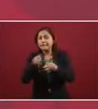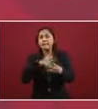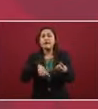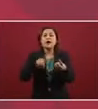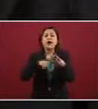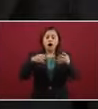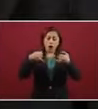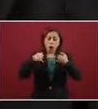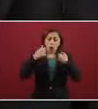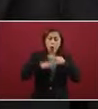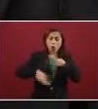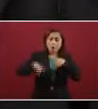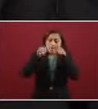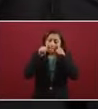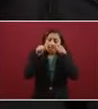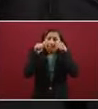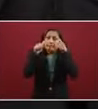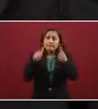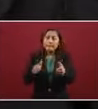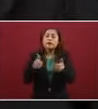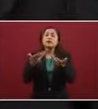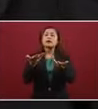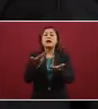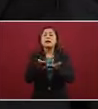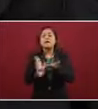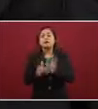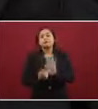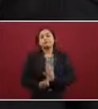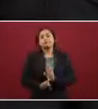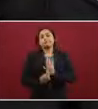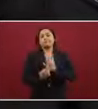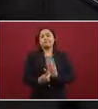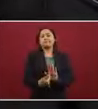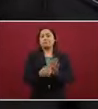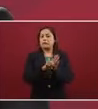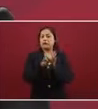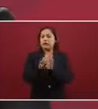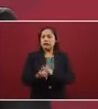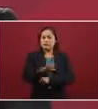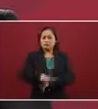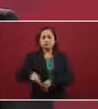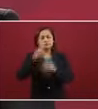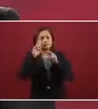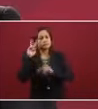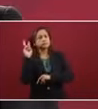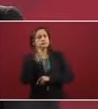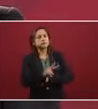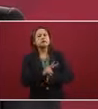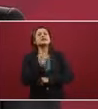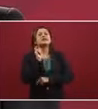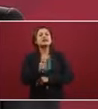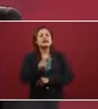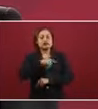el que se dé buenos ejemplos desde el gobierno, el no robar,